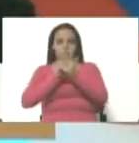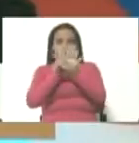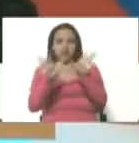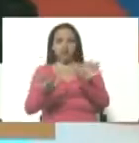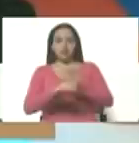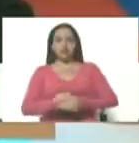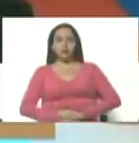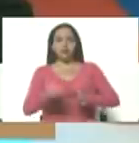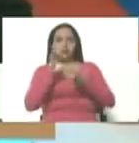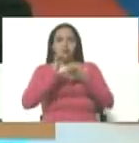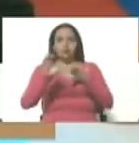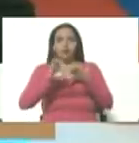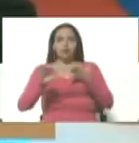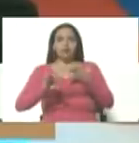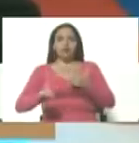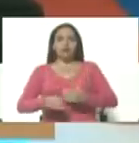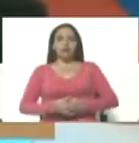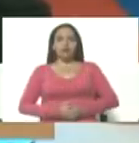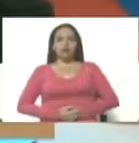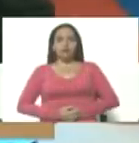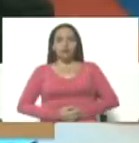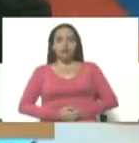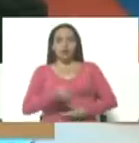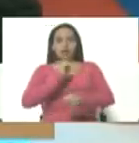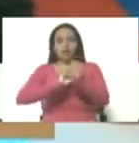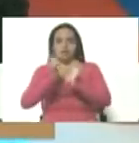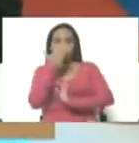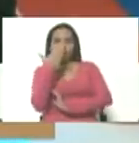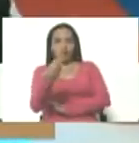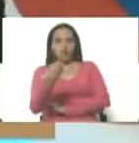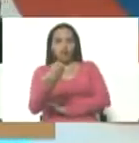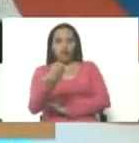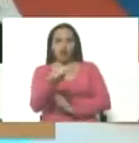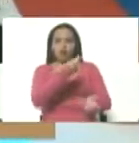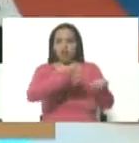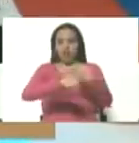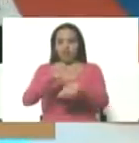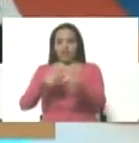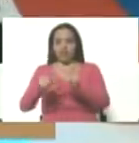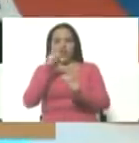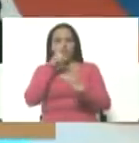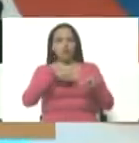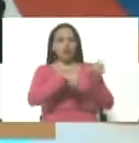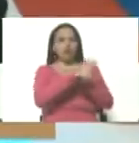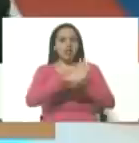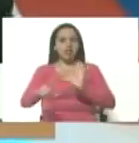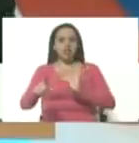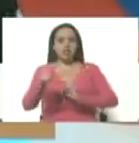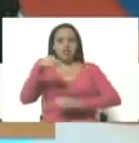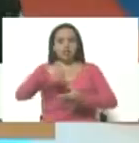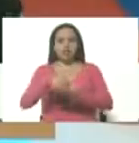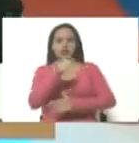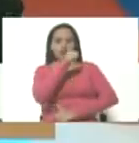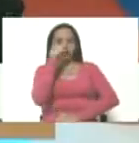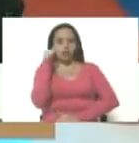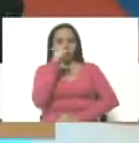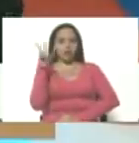y estrategias en la lucha frontal contra el tráfico ilícito de drogas aquí en